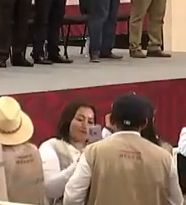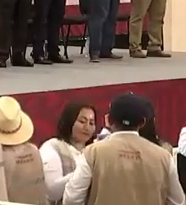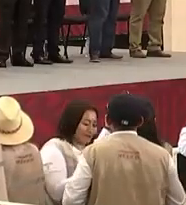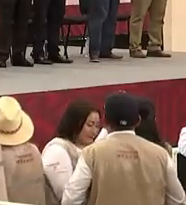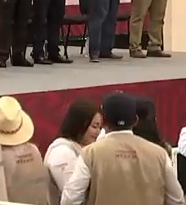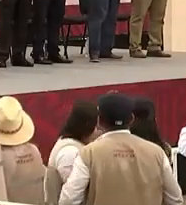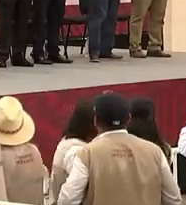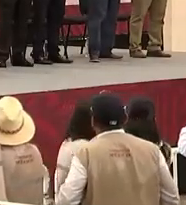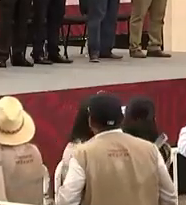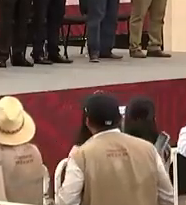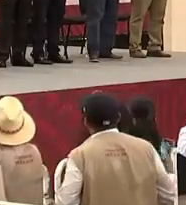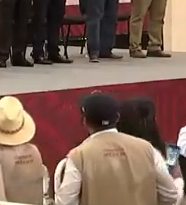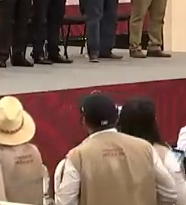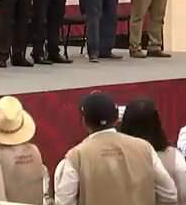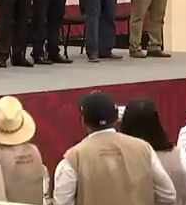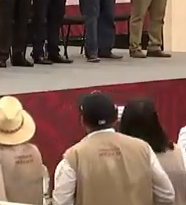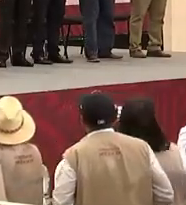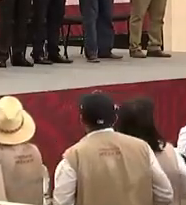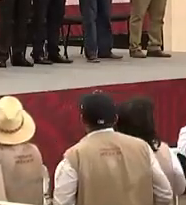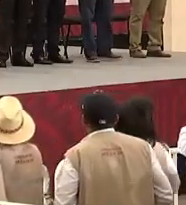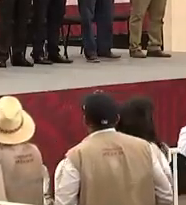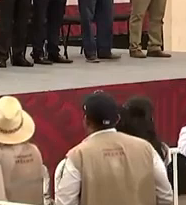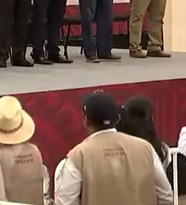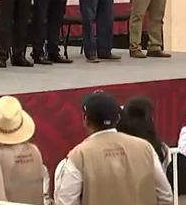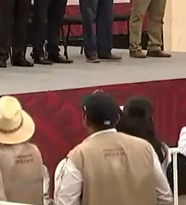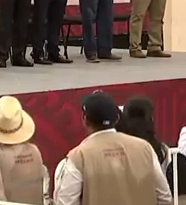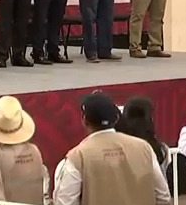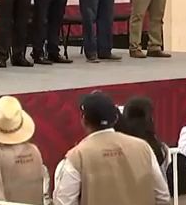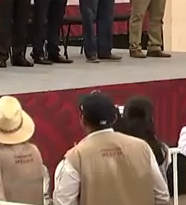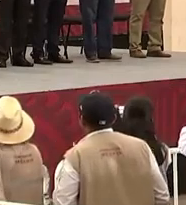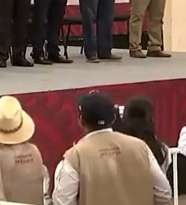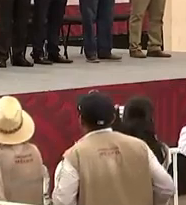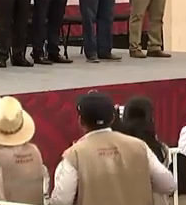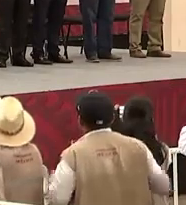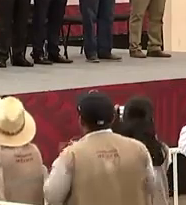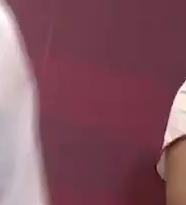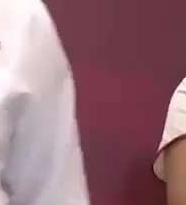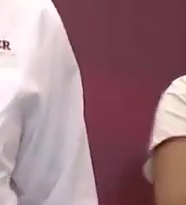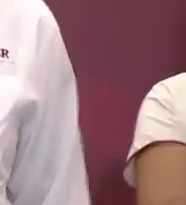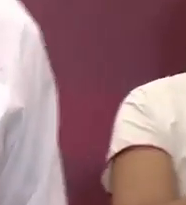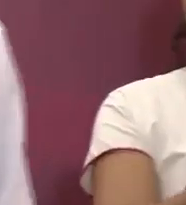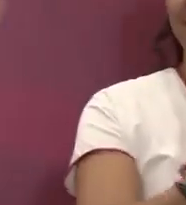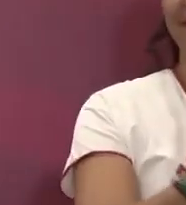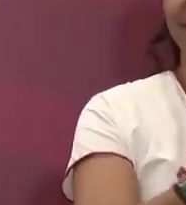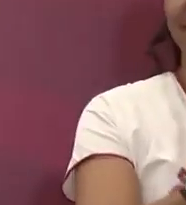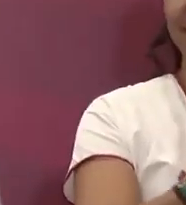El secretario de Agricultura y Desarrollo Rural, Víctor Villalobos Arámbula.